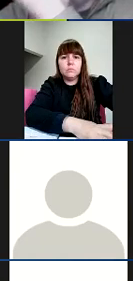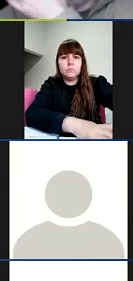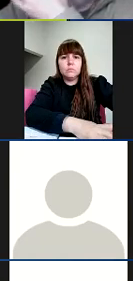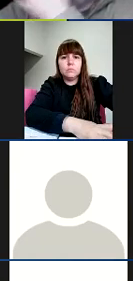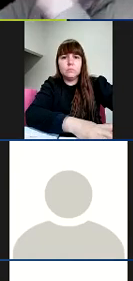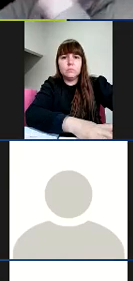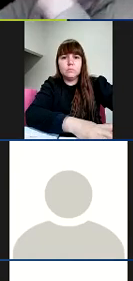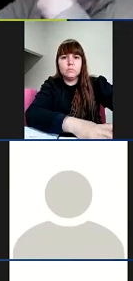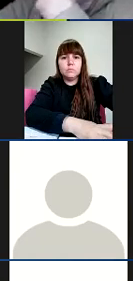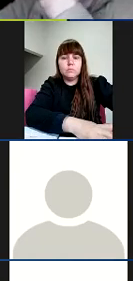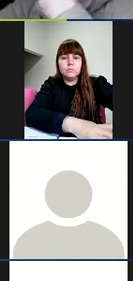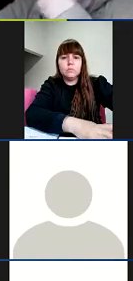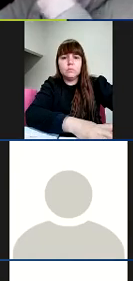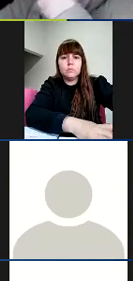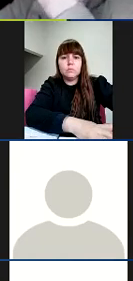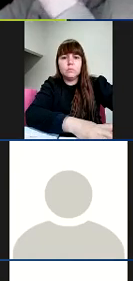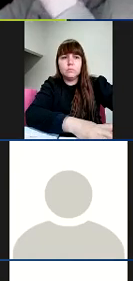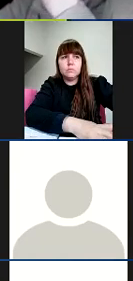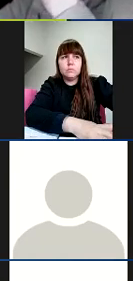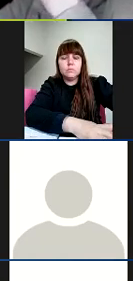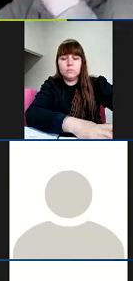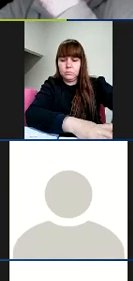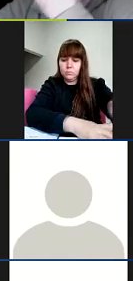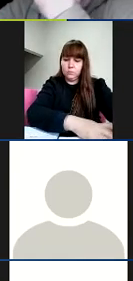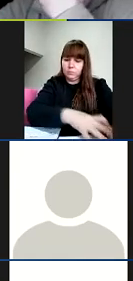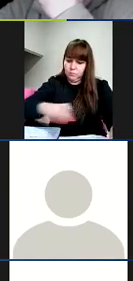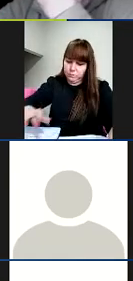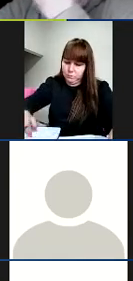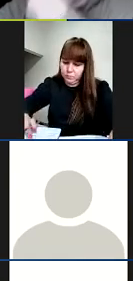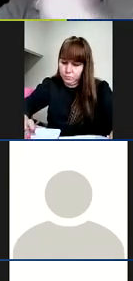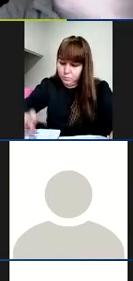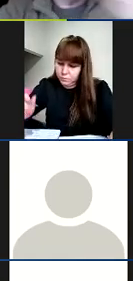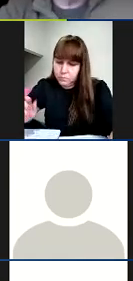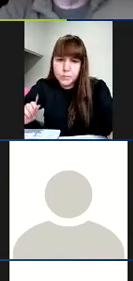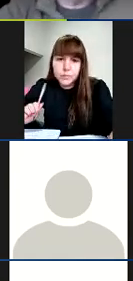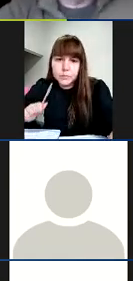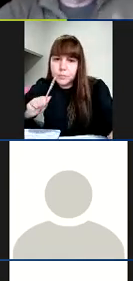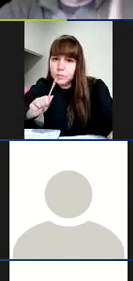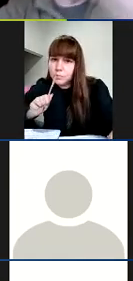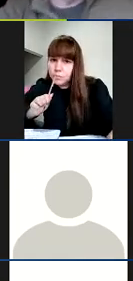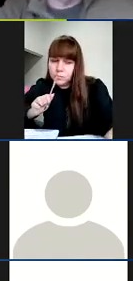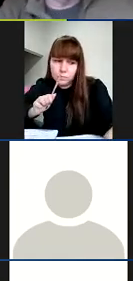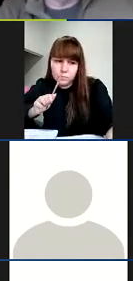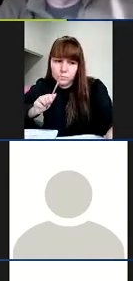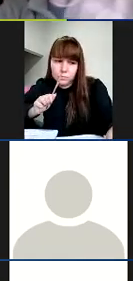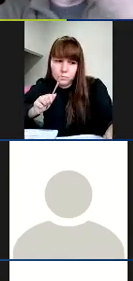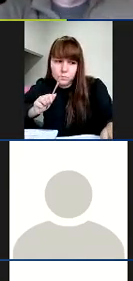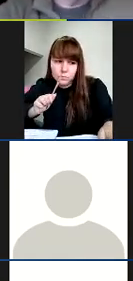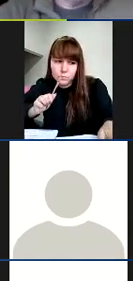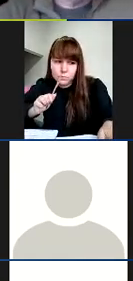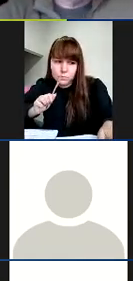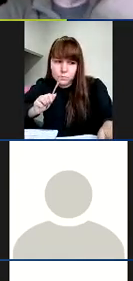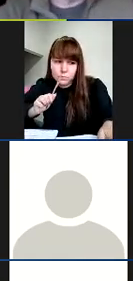estar mandando cédulas y notificaciones, ¿viste? Normalmente la sociedad comunica a toda su clientela